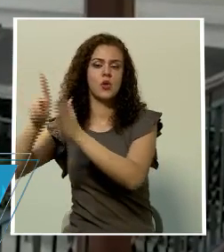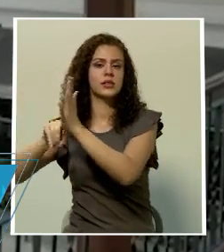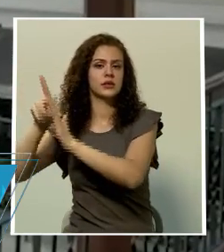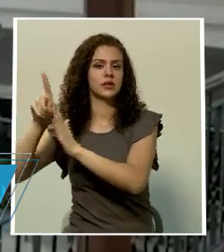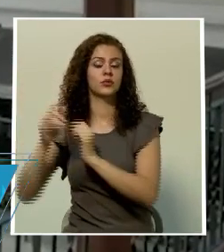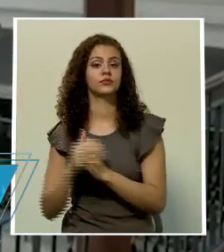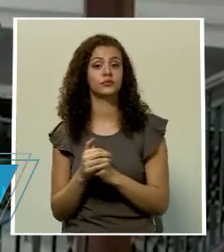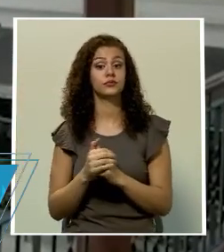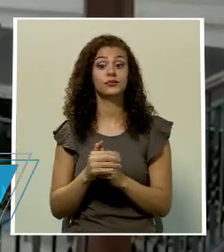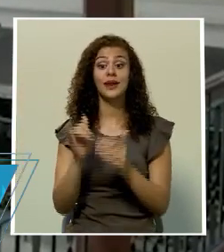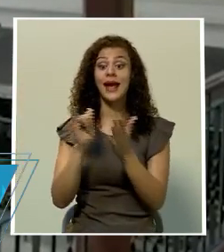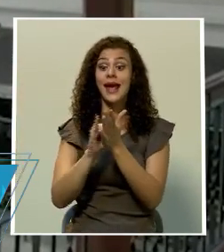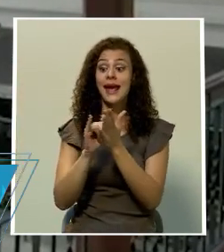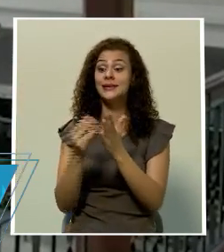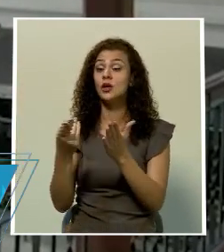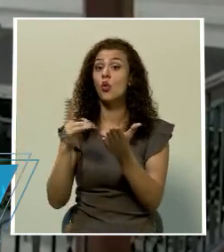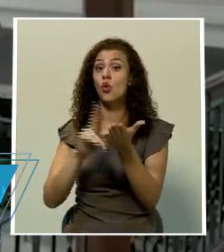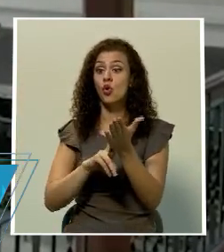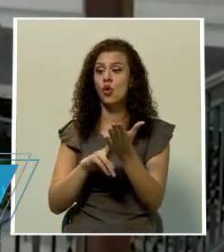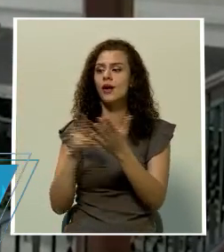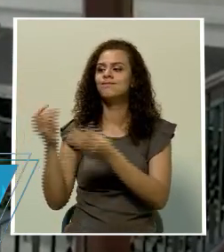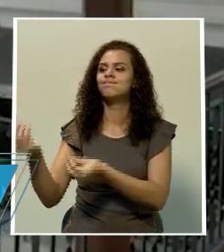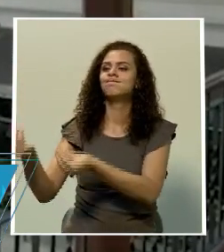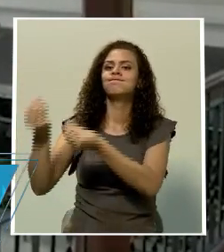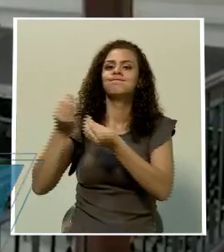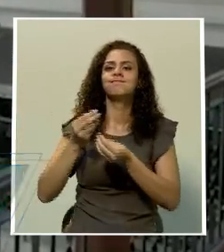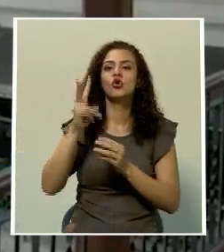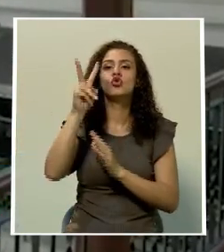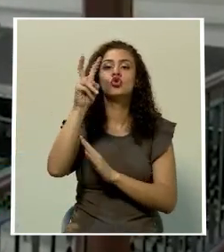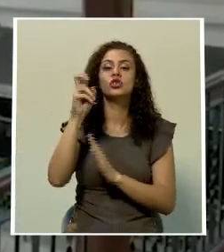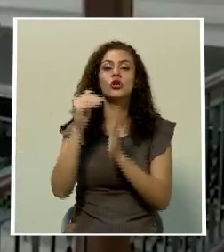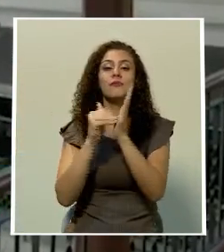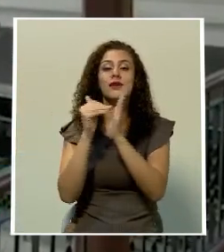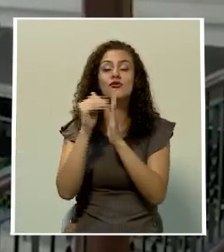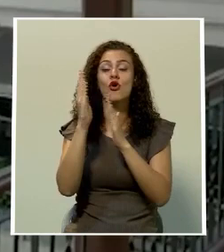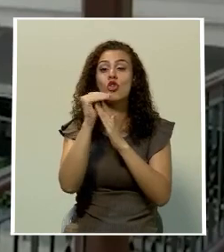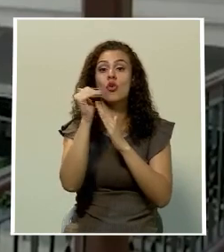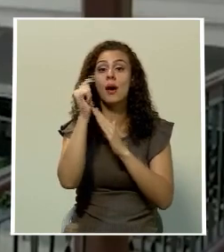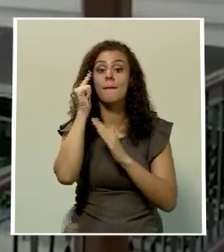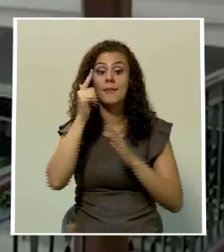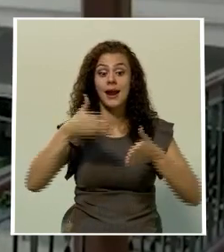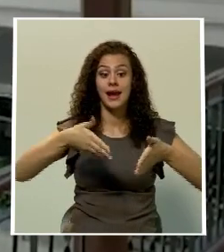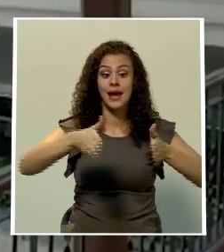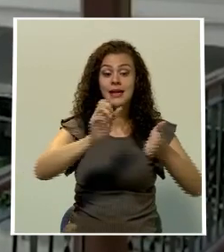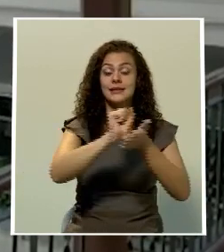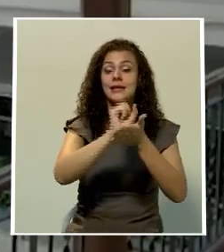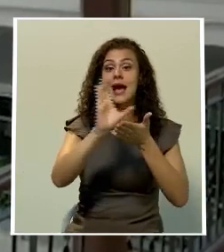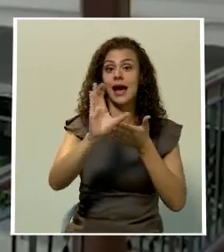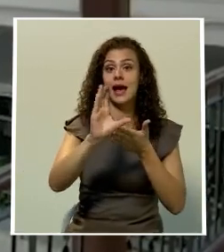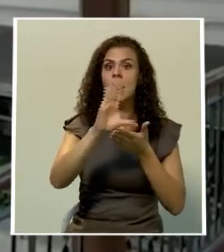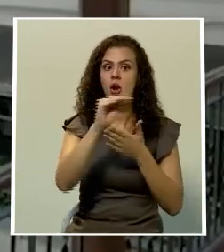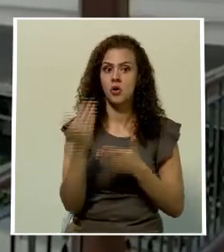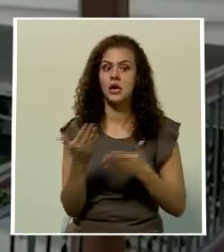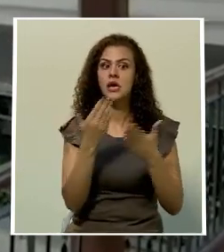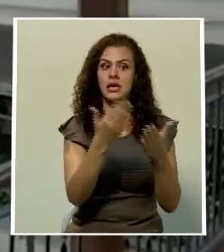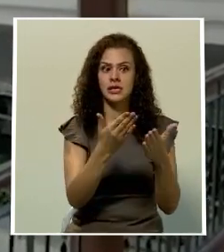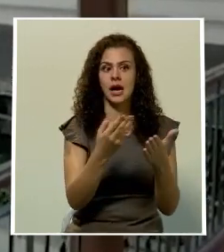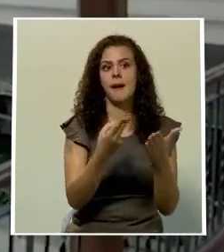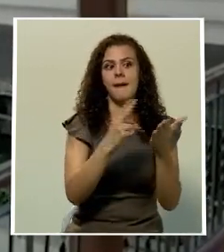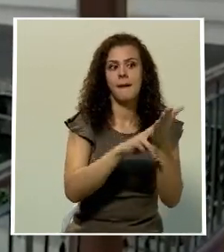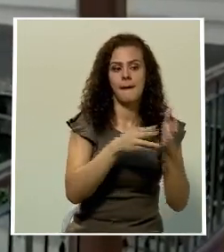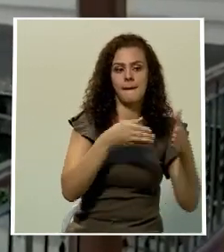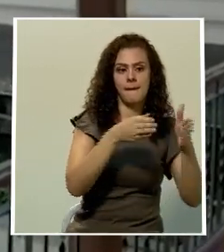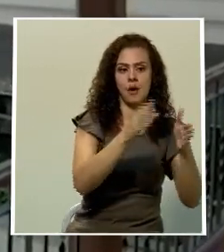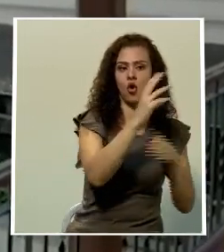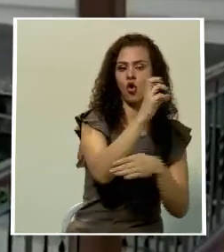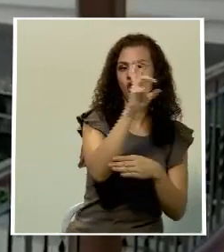Desarrollo. Este contrato desembolsa $200 millones para la carretera San Carlos y genera una contrapartida por